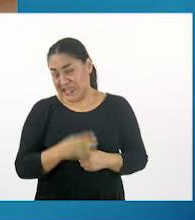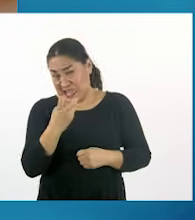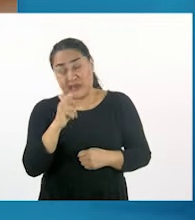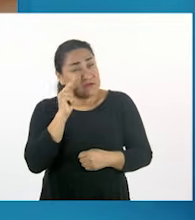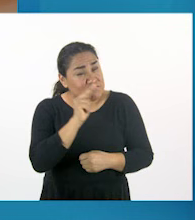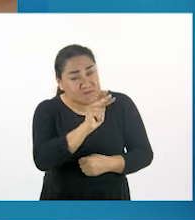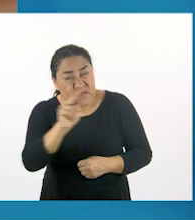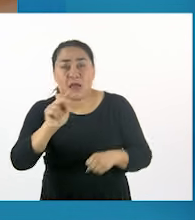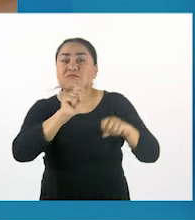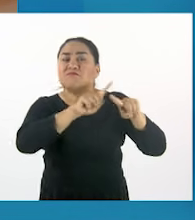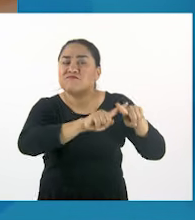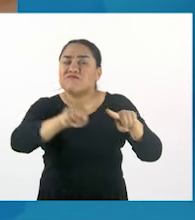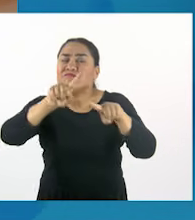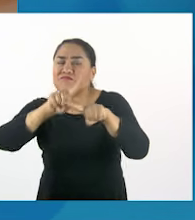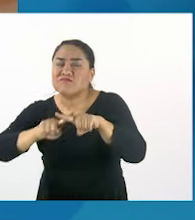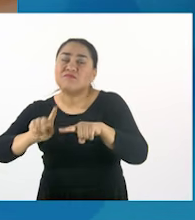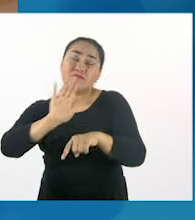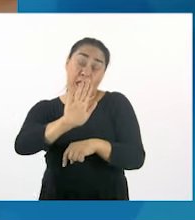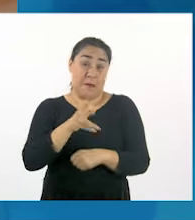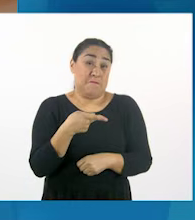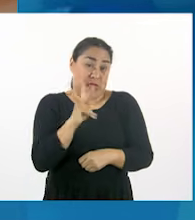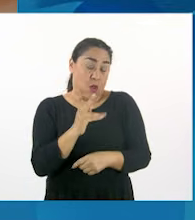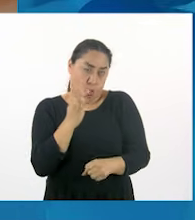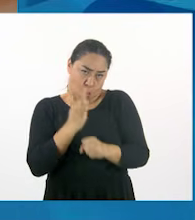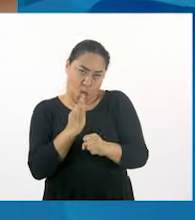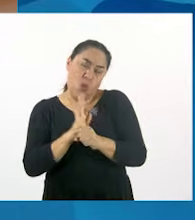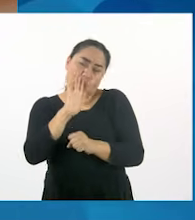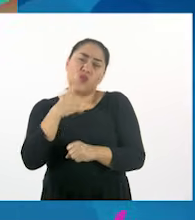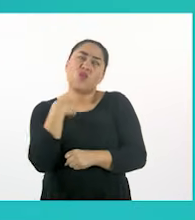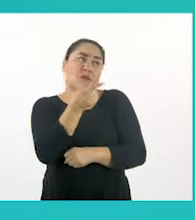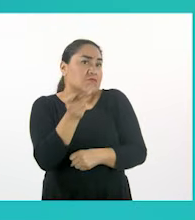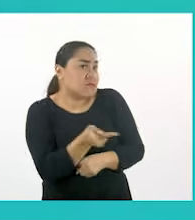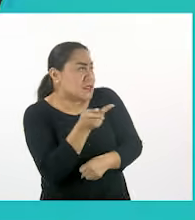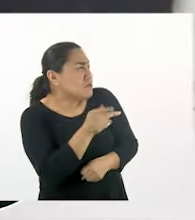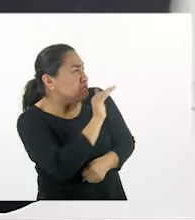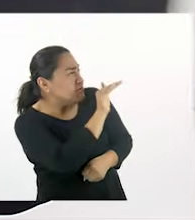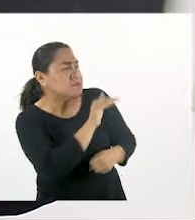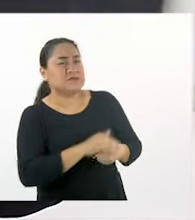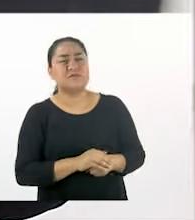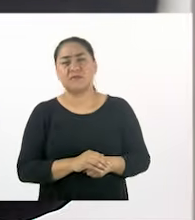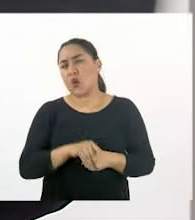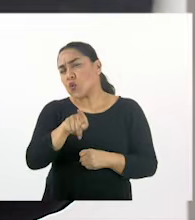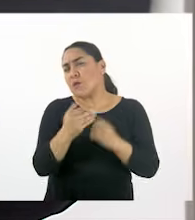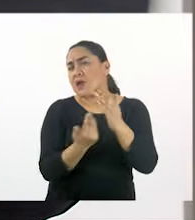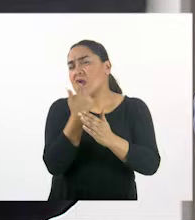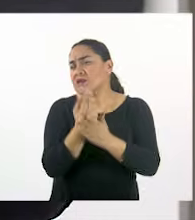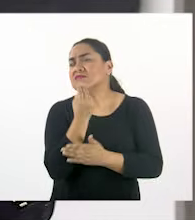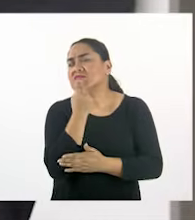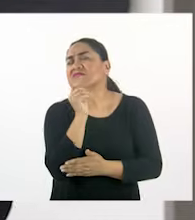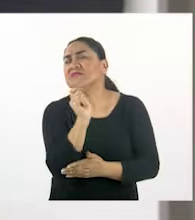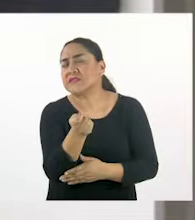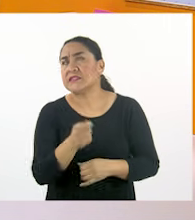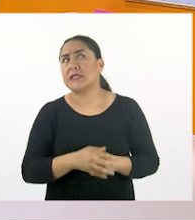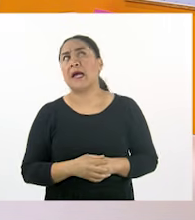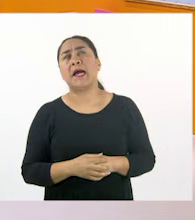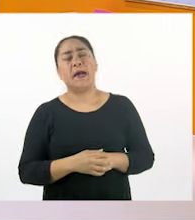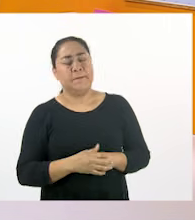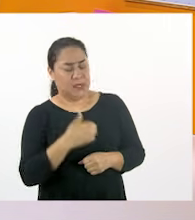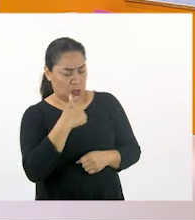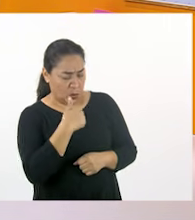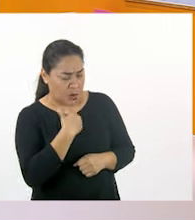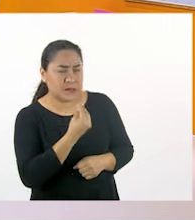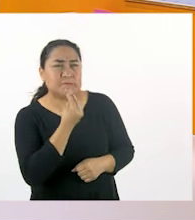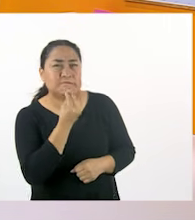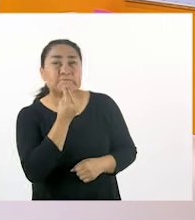gran variedad. Sin embargo, hoy te pregunto, Aníbal, ¿qué desayunaste? Yo desayuné algo